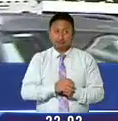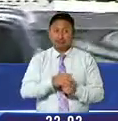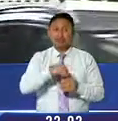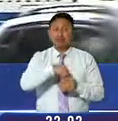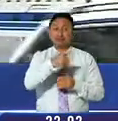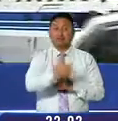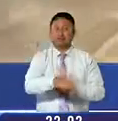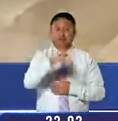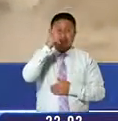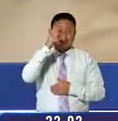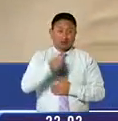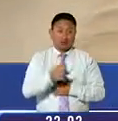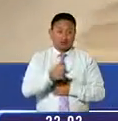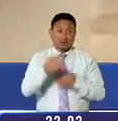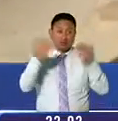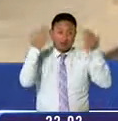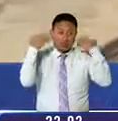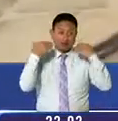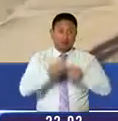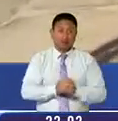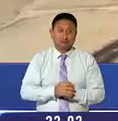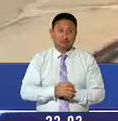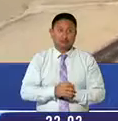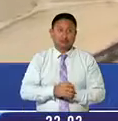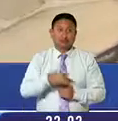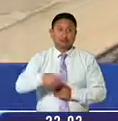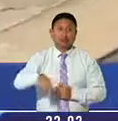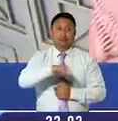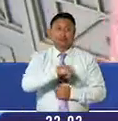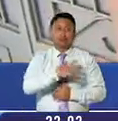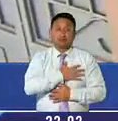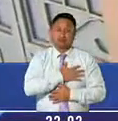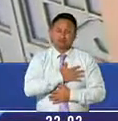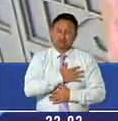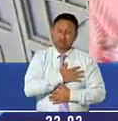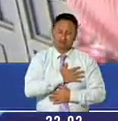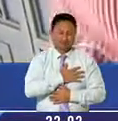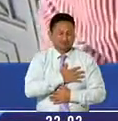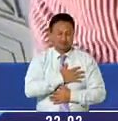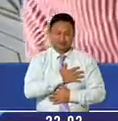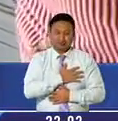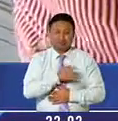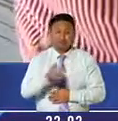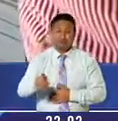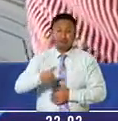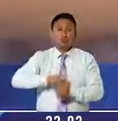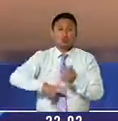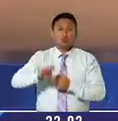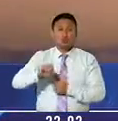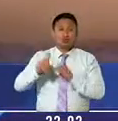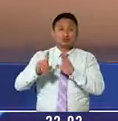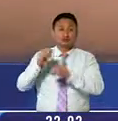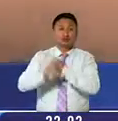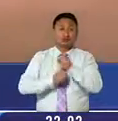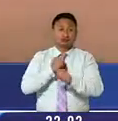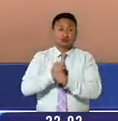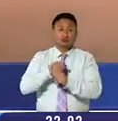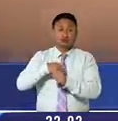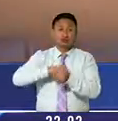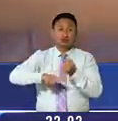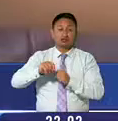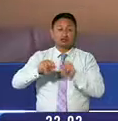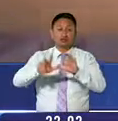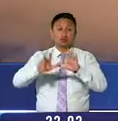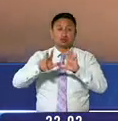exterior de la Fiscalía Provincial en Guayaquil, con dolor en su corazón y con sed de justicia, por lo que le hicieron a su pequeño de 6 años y a su hija de